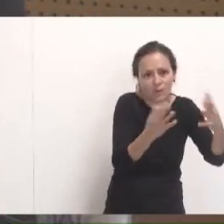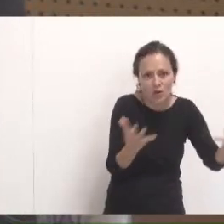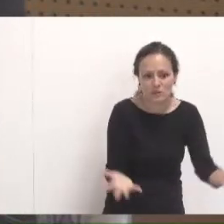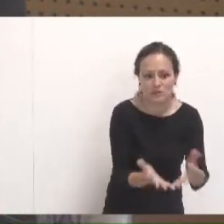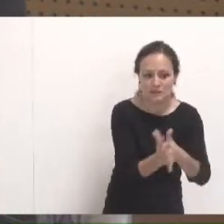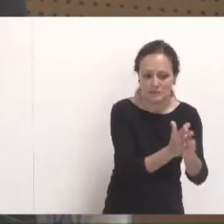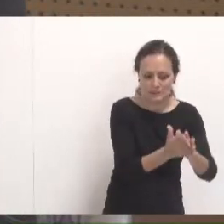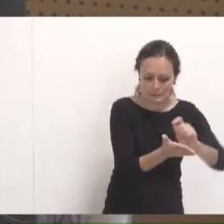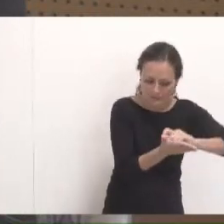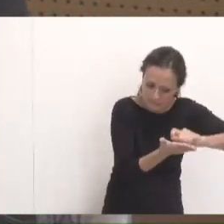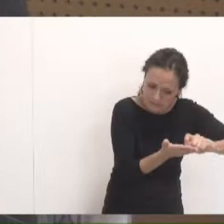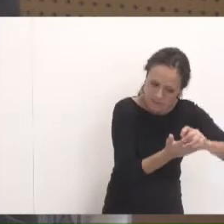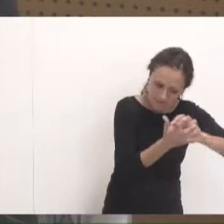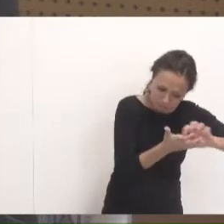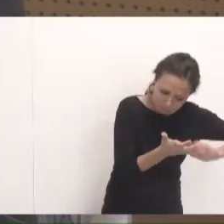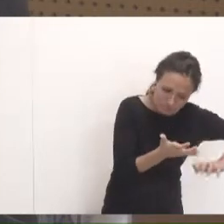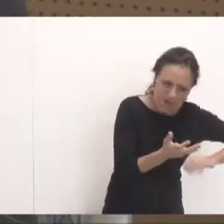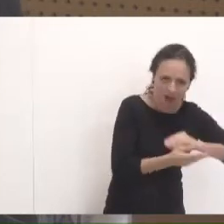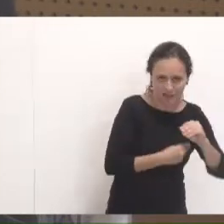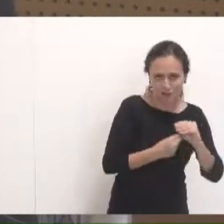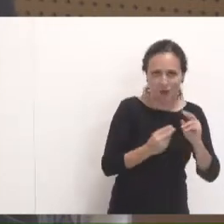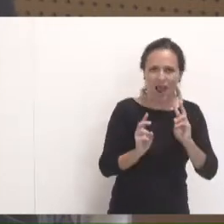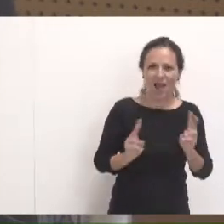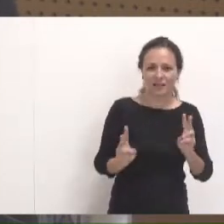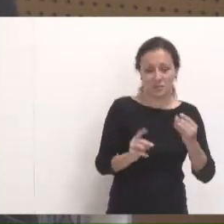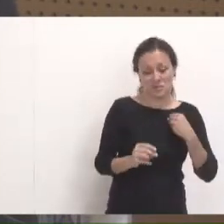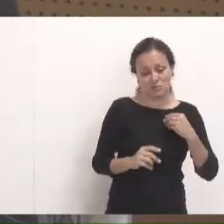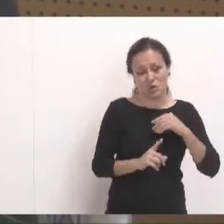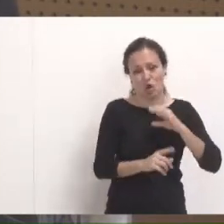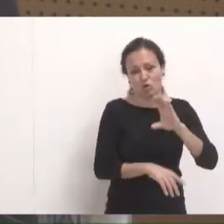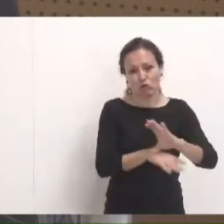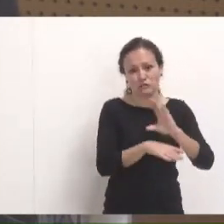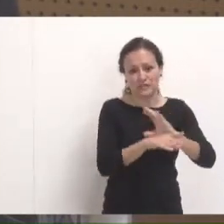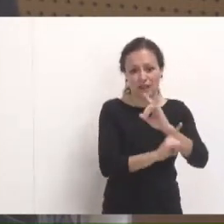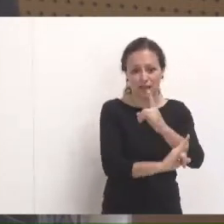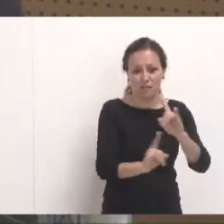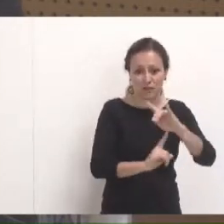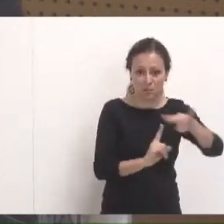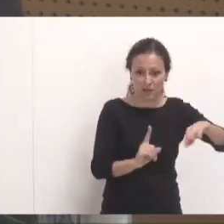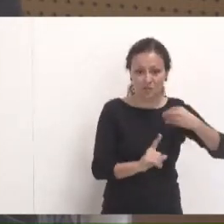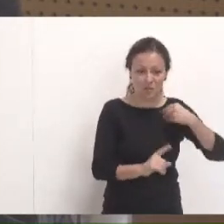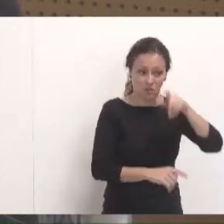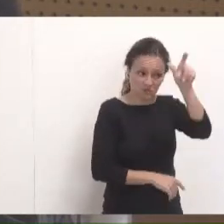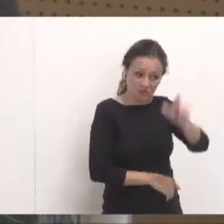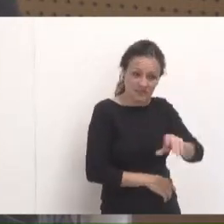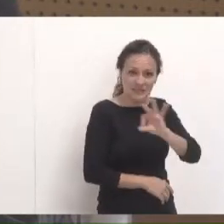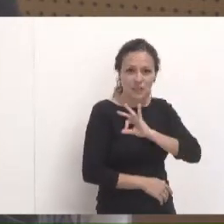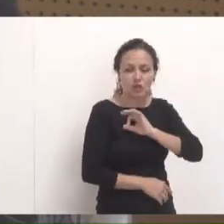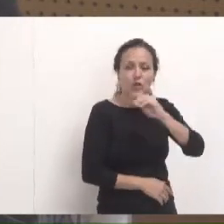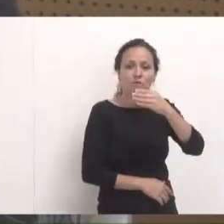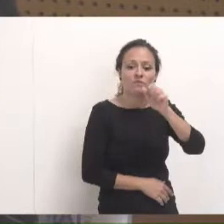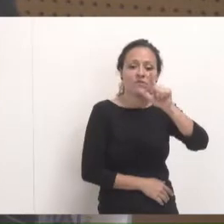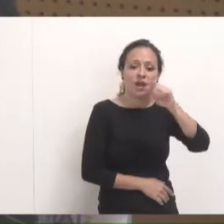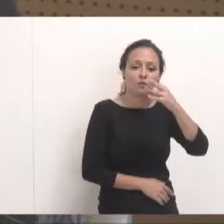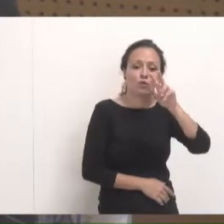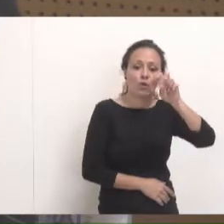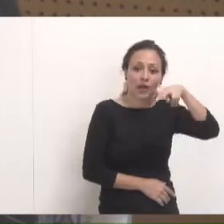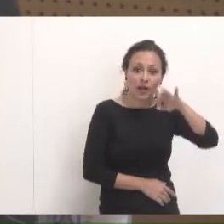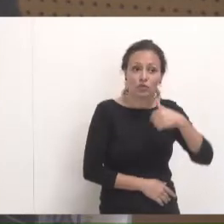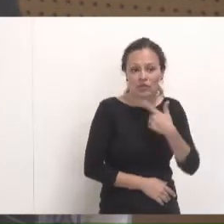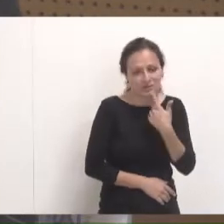y la elabore más activamente, pues corresponde a la Consejería de Medio Ambiente, que dirige el señor Balbuena, y yo le quería agradecer y felicitar por su